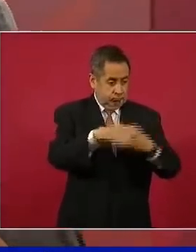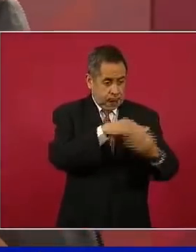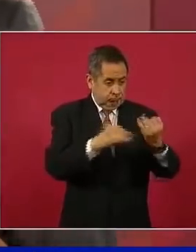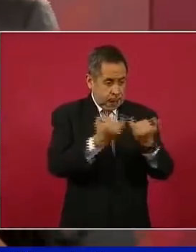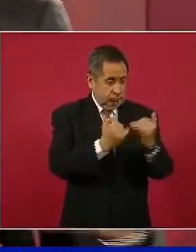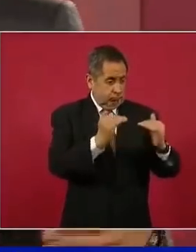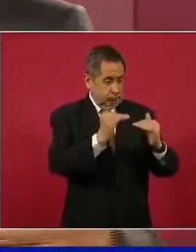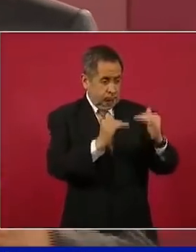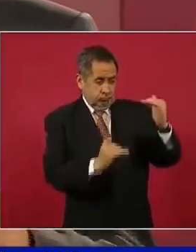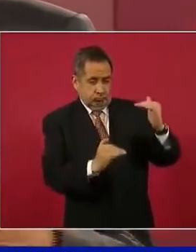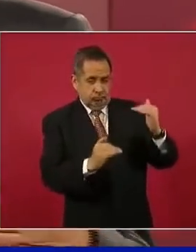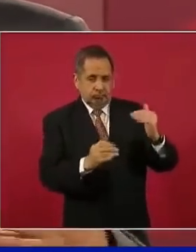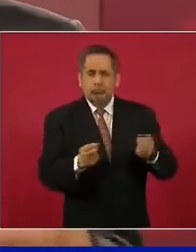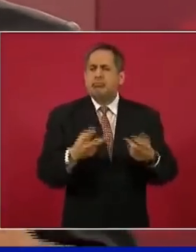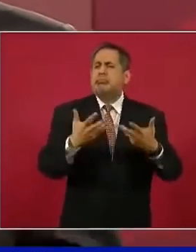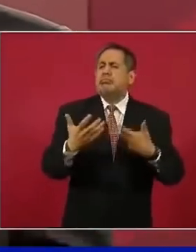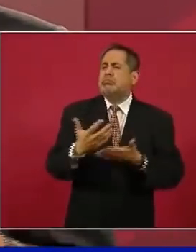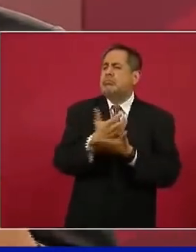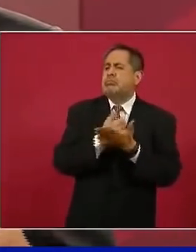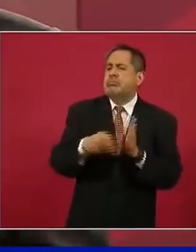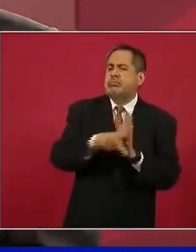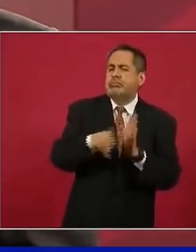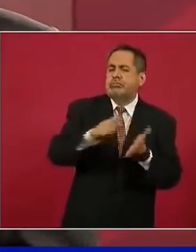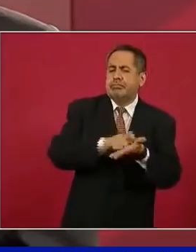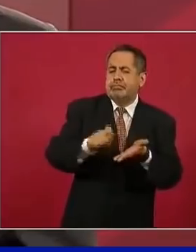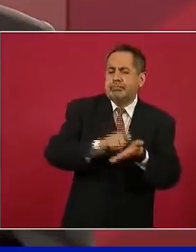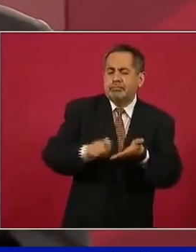¿Cuánto ganan los periodistas